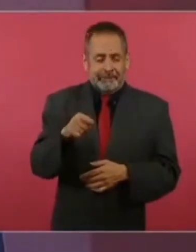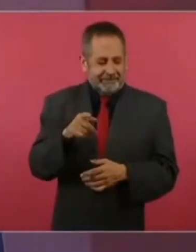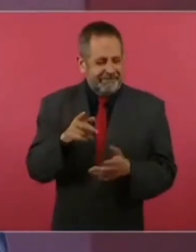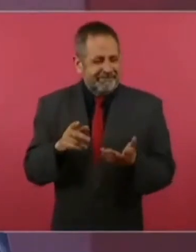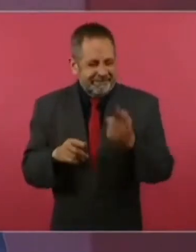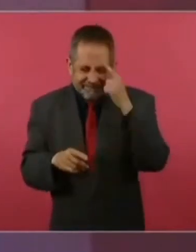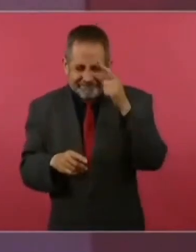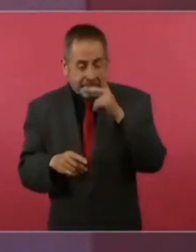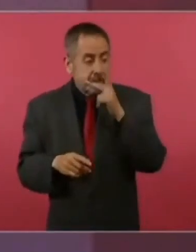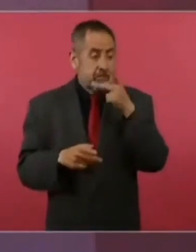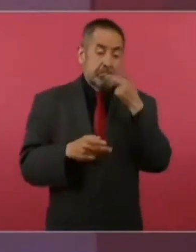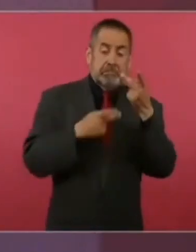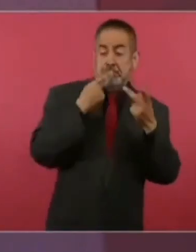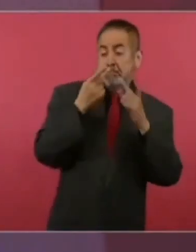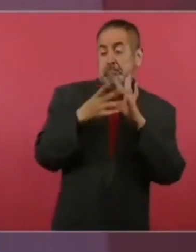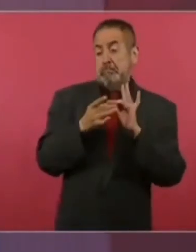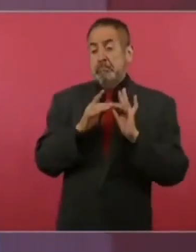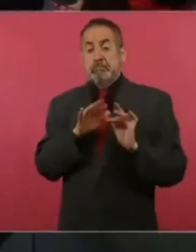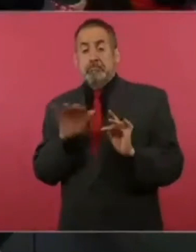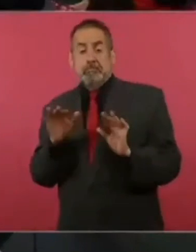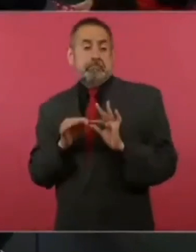Sí, la resiliencia.